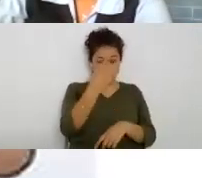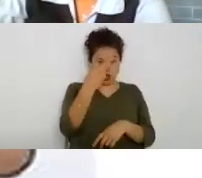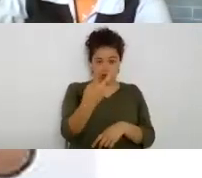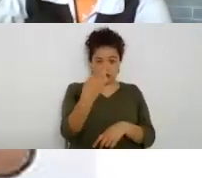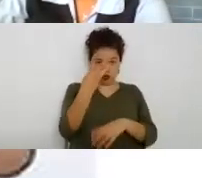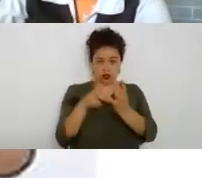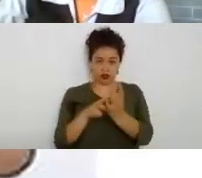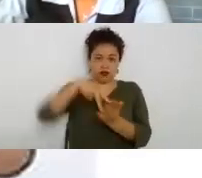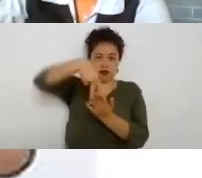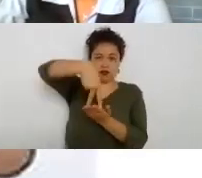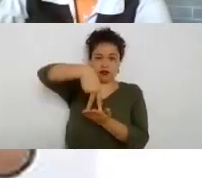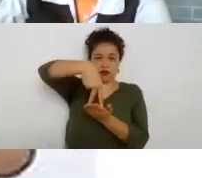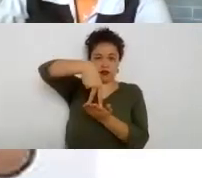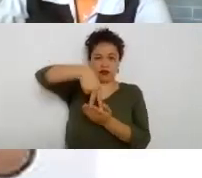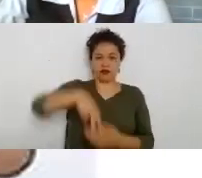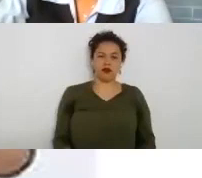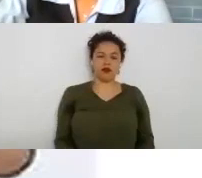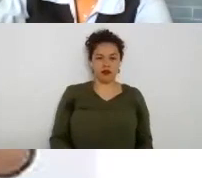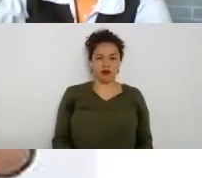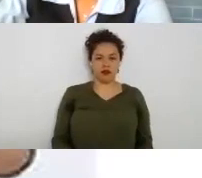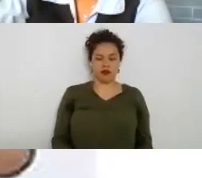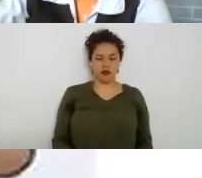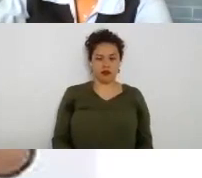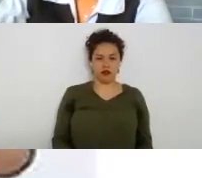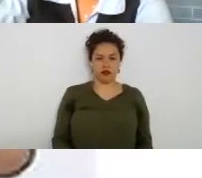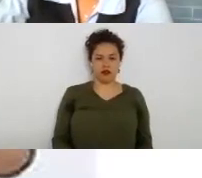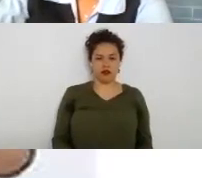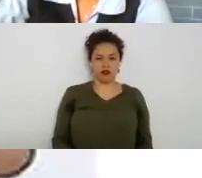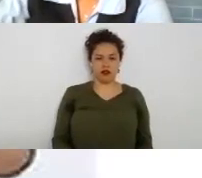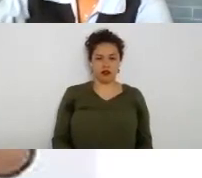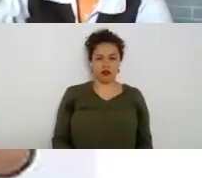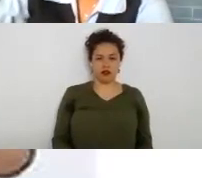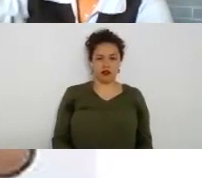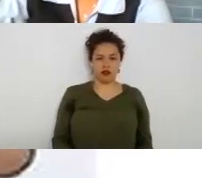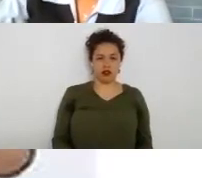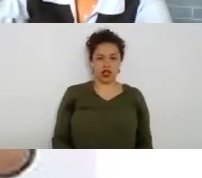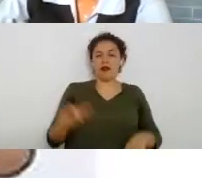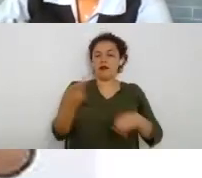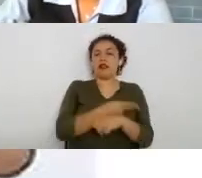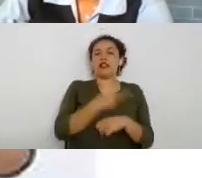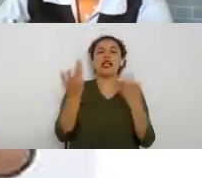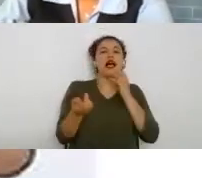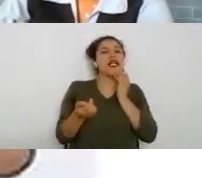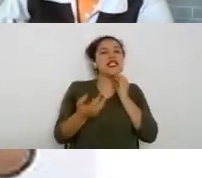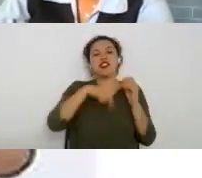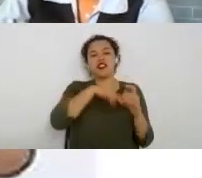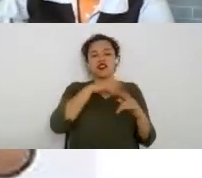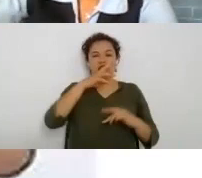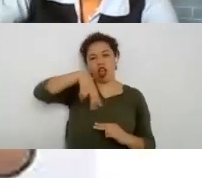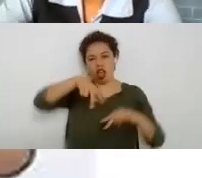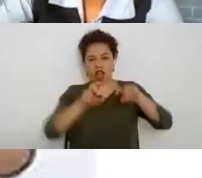1, 2, 3. Arriba. Y entonces procedemos a levantarnos. Porque ¿qué podría pasar si nos levantamos a destiempo?